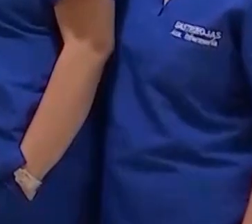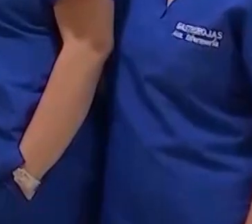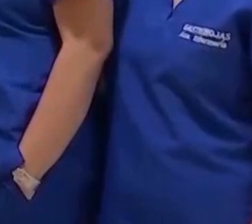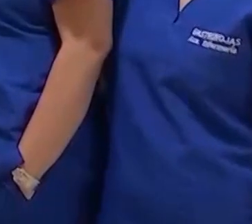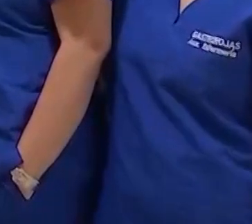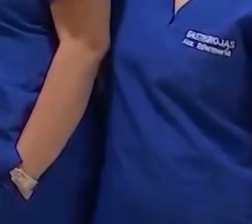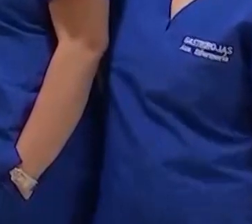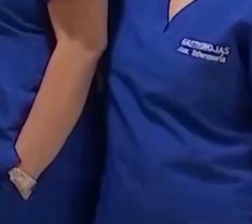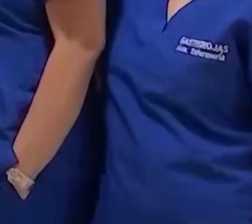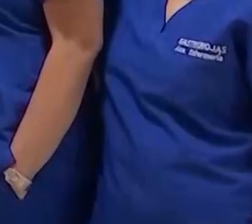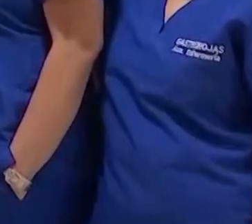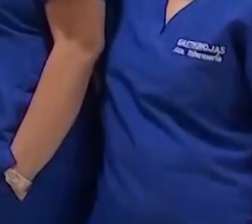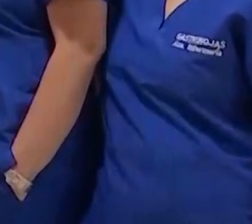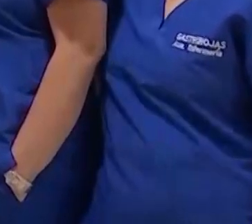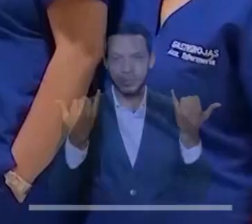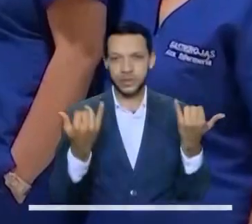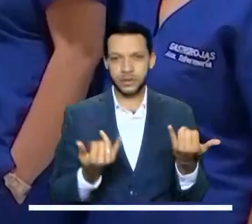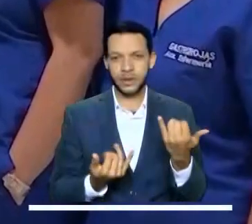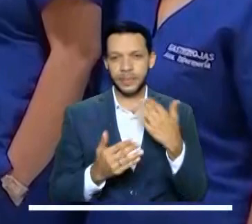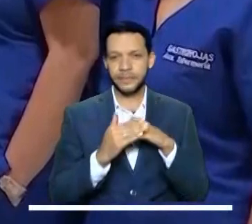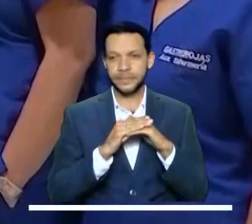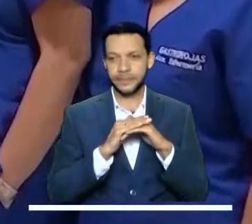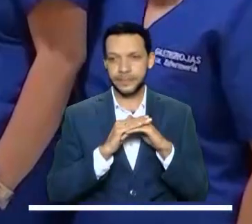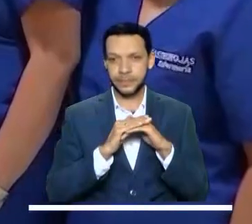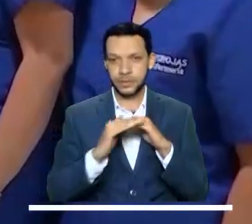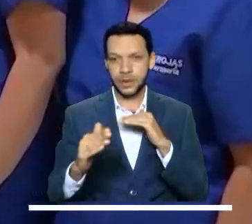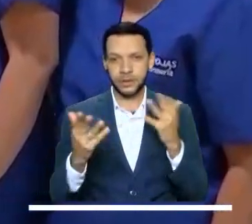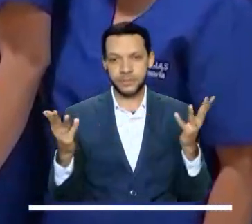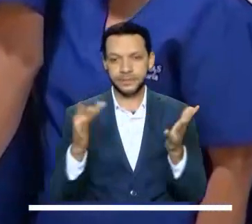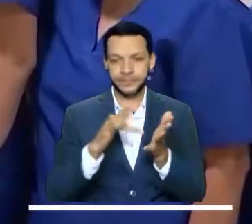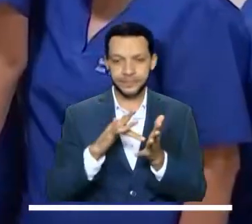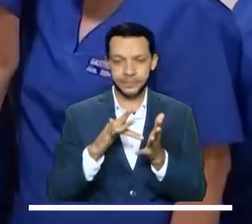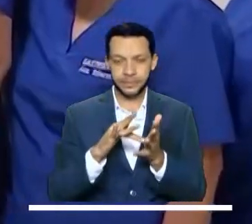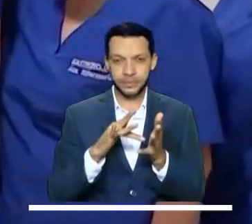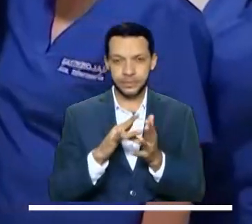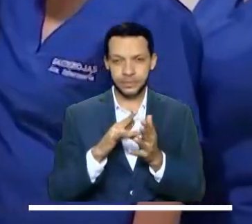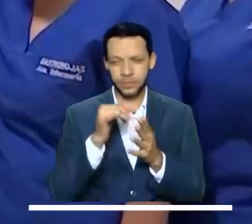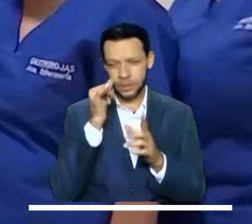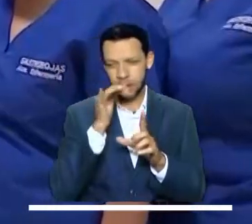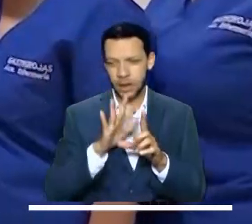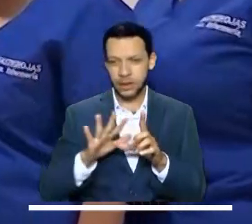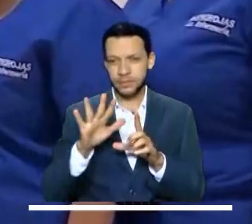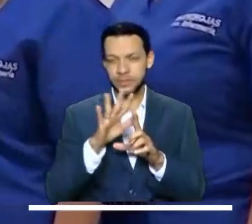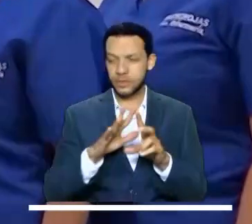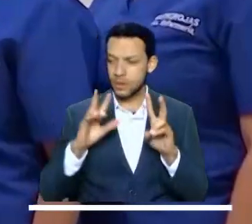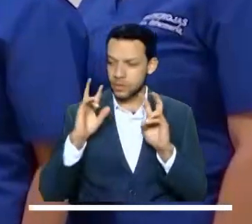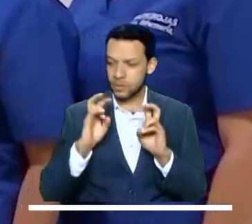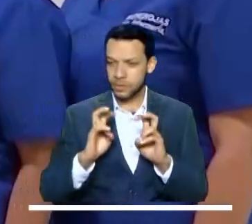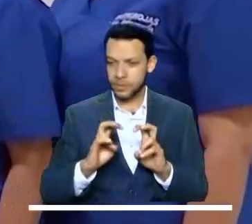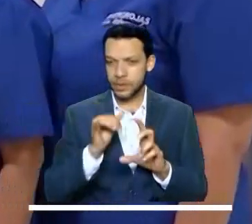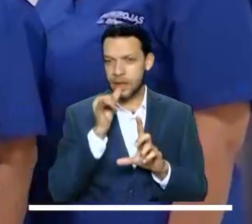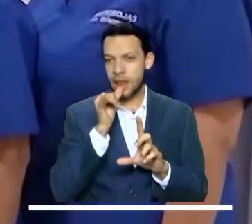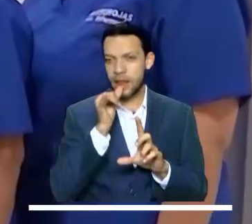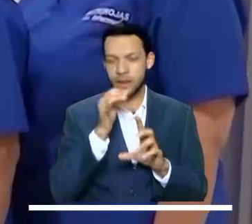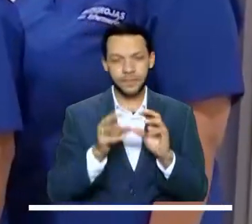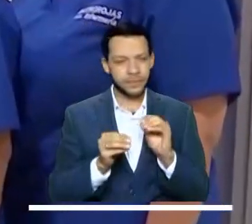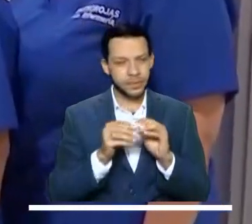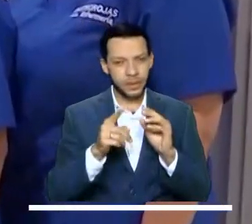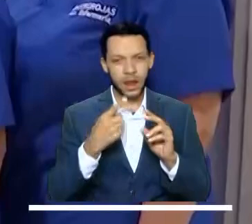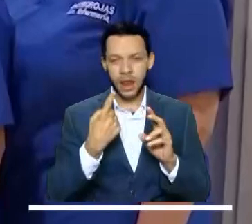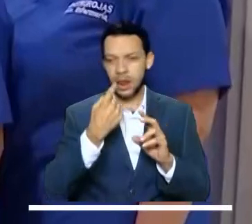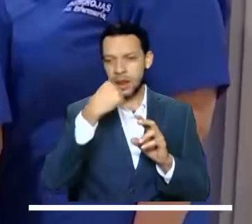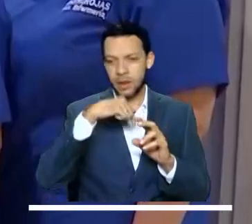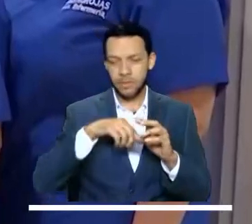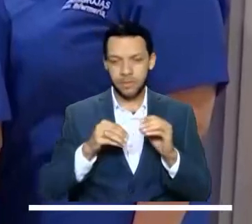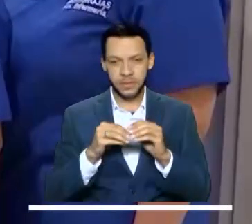Los invito a hacer un recorrido al centro de Gastro Rojas, gastroenterología, endoscopia digestiva,